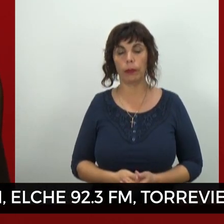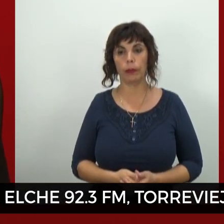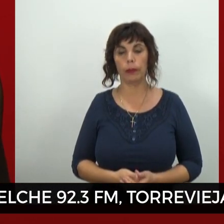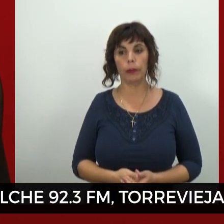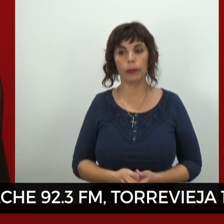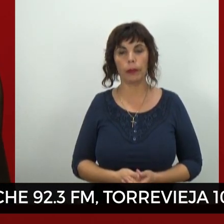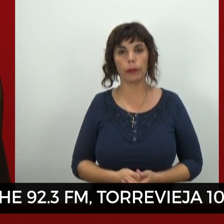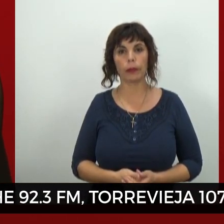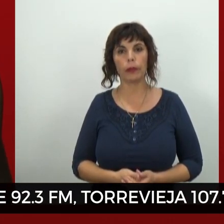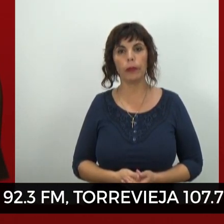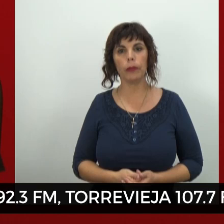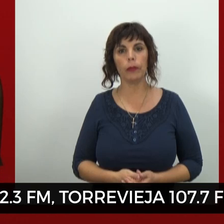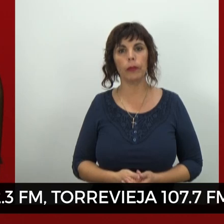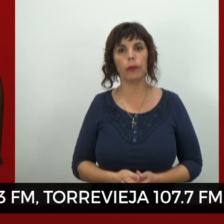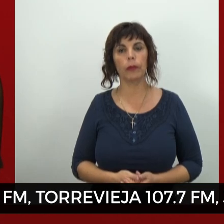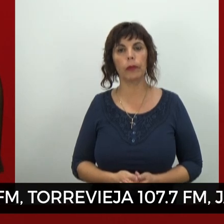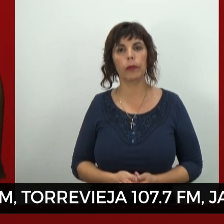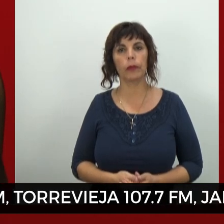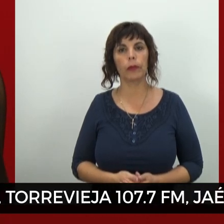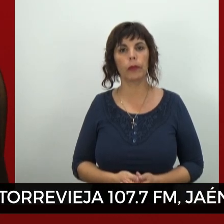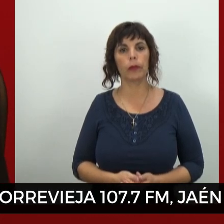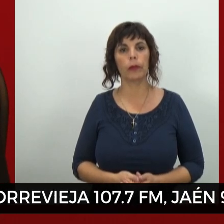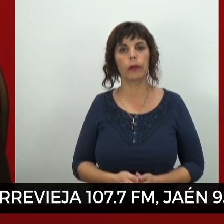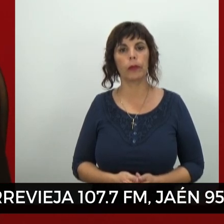sabiendo que solo hay una persona que es